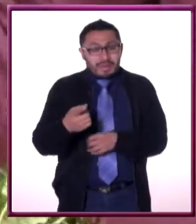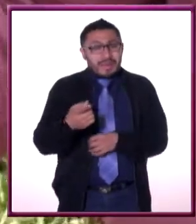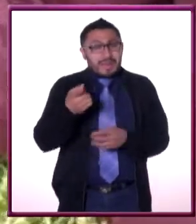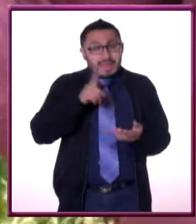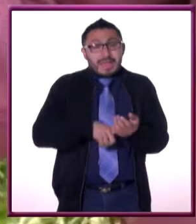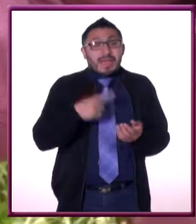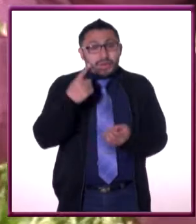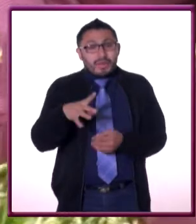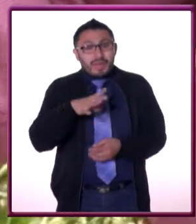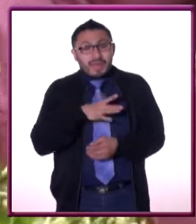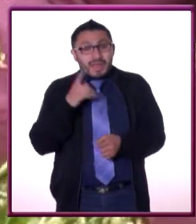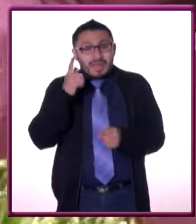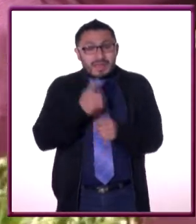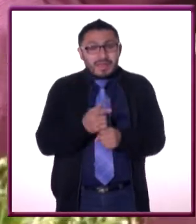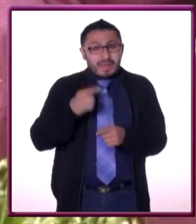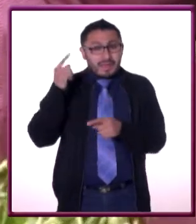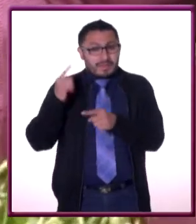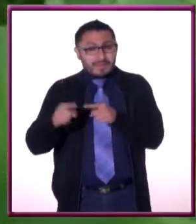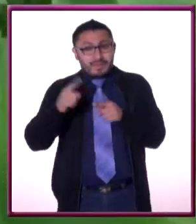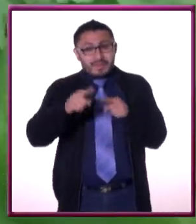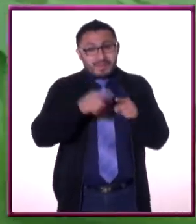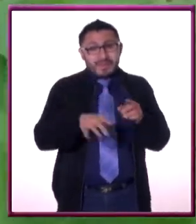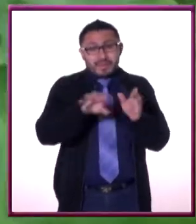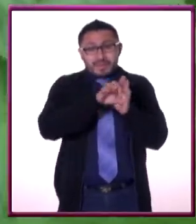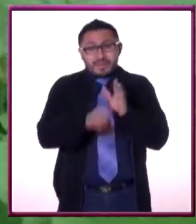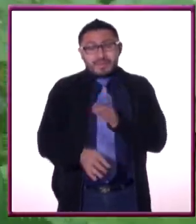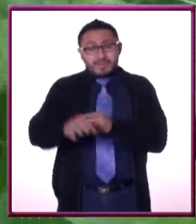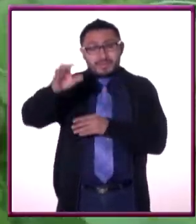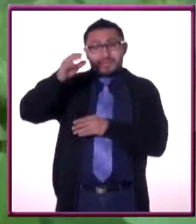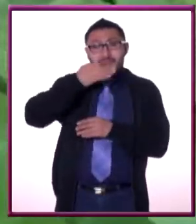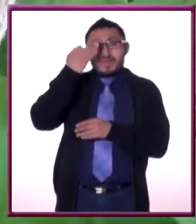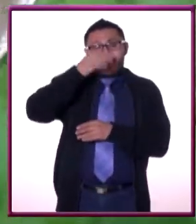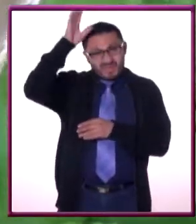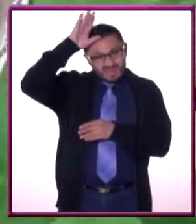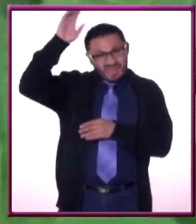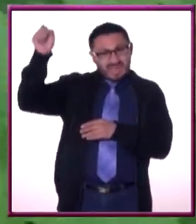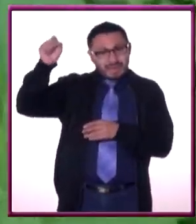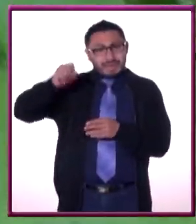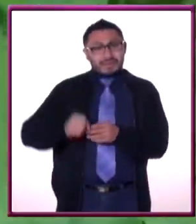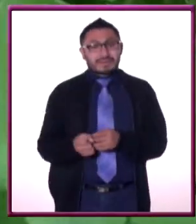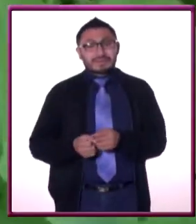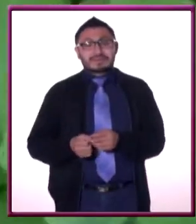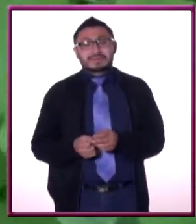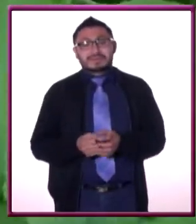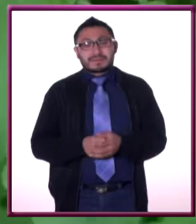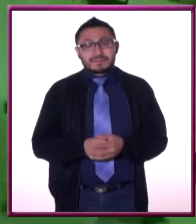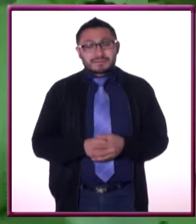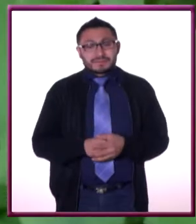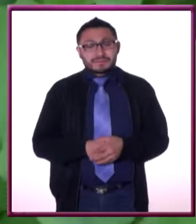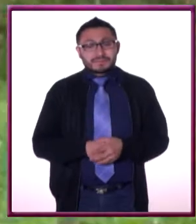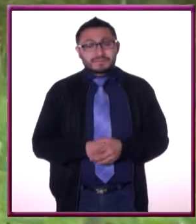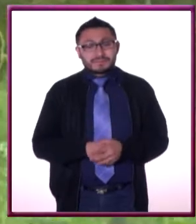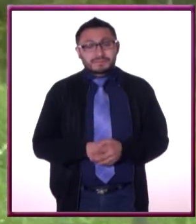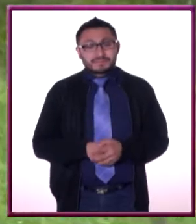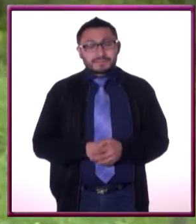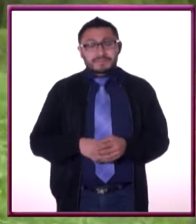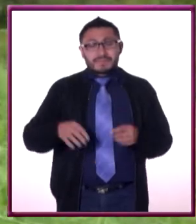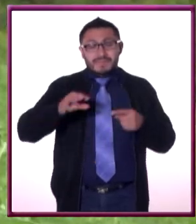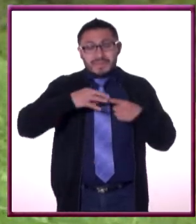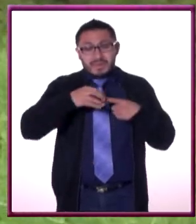de una especie de quelite podemos encontrar varios quelites. Por ejemplo, la calabaza. De la calabaza comemos las guías, comemos las flores.